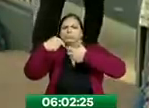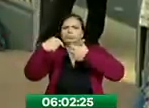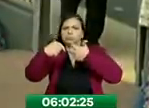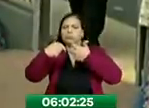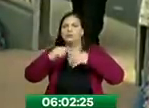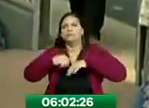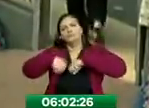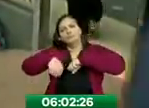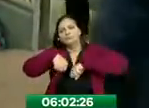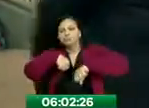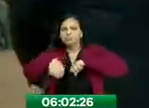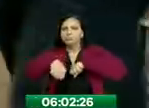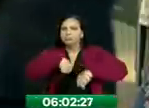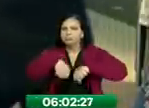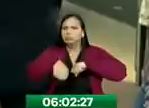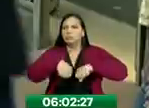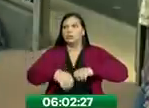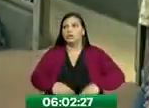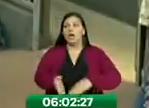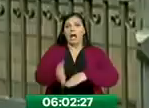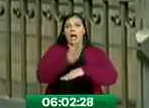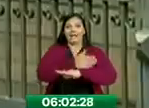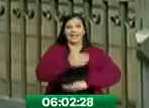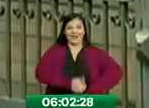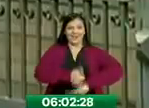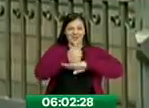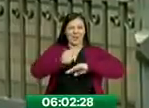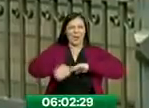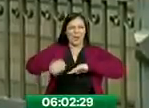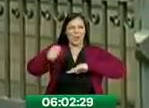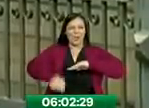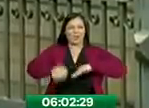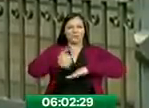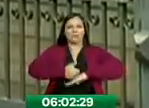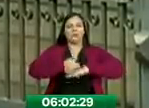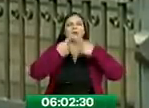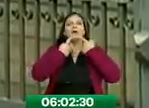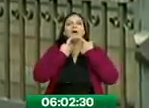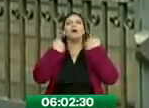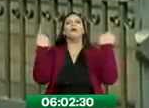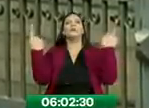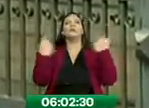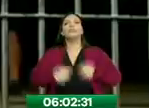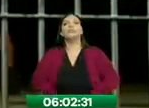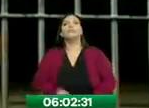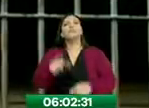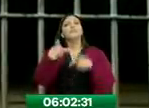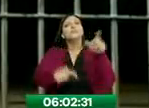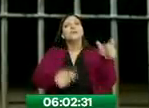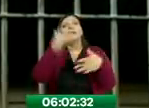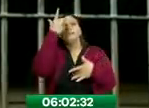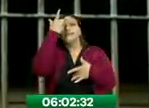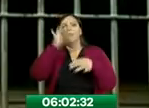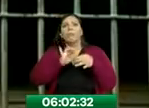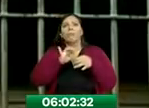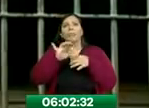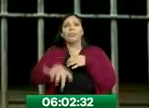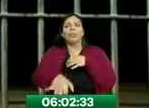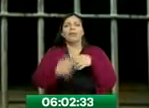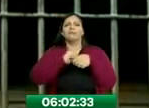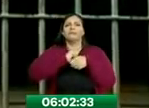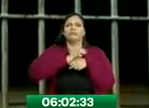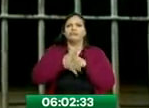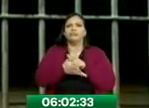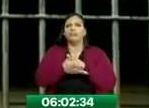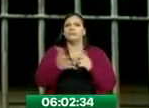cabo. Y es que hace poco las autoridades judiciales anunciaron que debido al tema coronavirus han tenido que tomar otro tipo